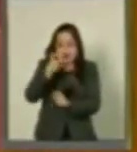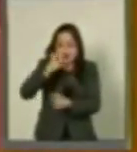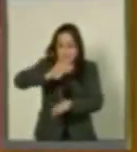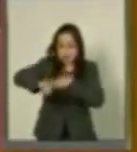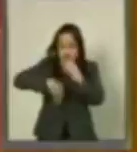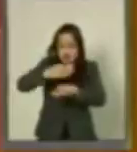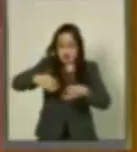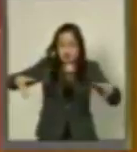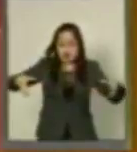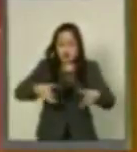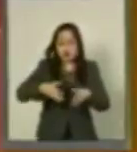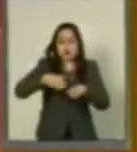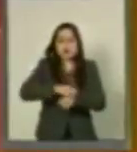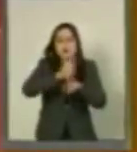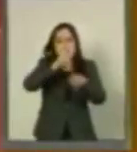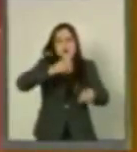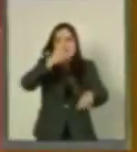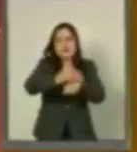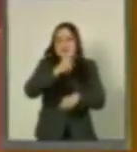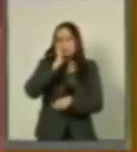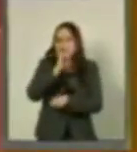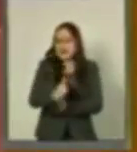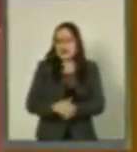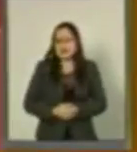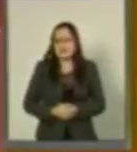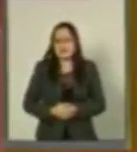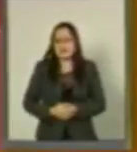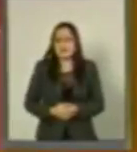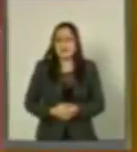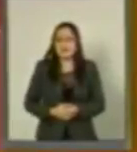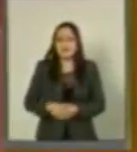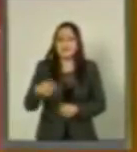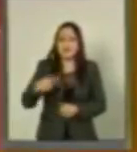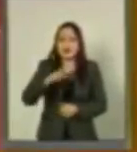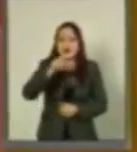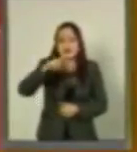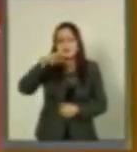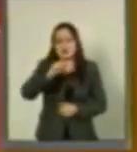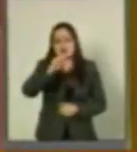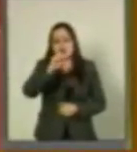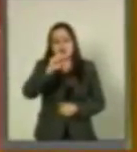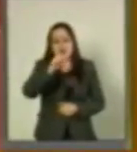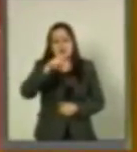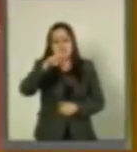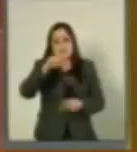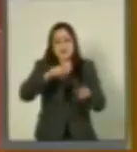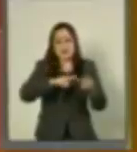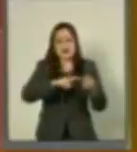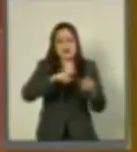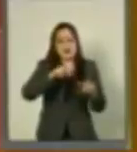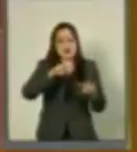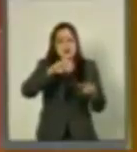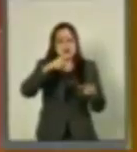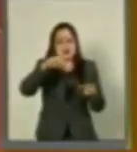todos en la impunidad. Demetrio Saldívar Gómez, Roger Arellano,